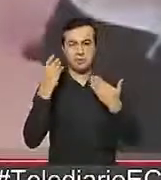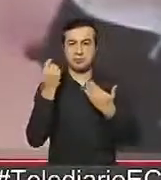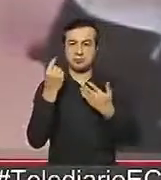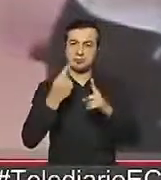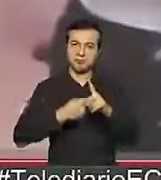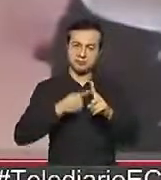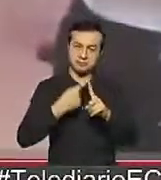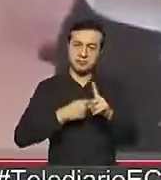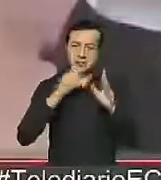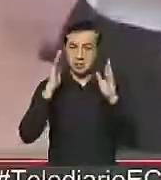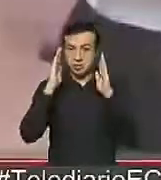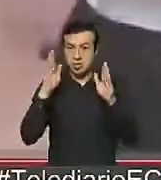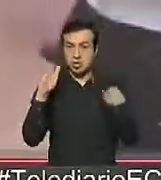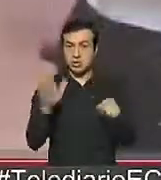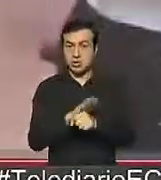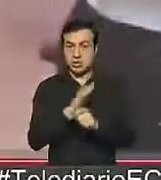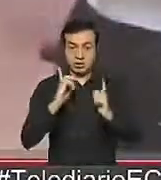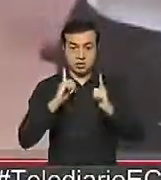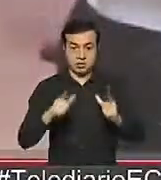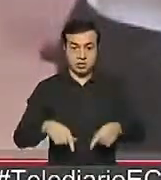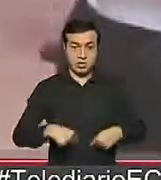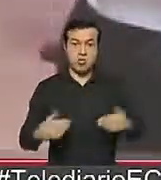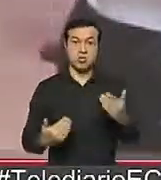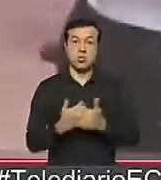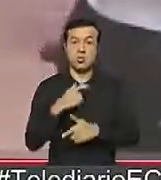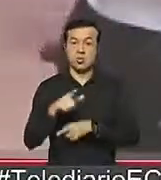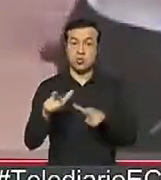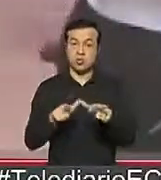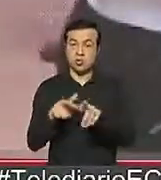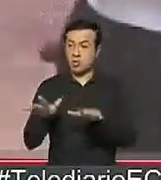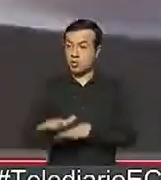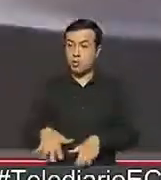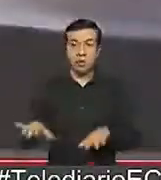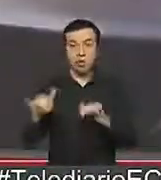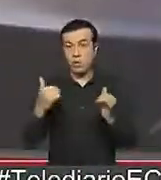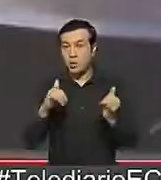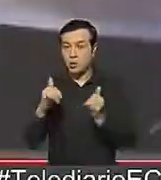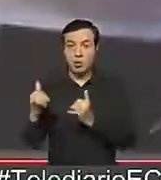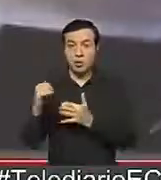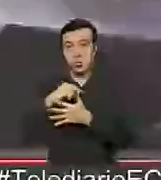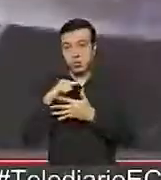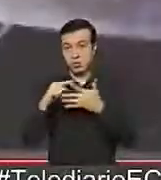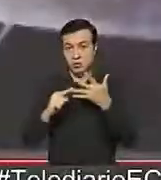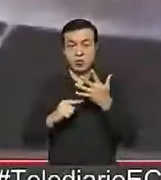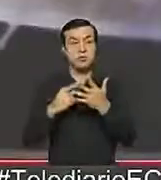alimenticias, atención integral de salud y creación de lugares recreacionales